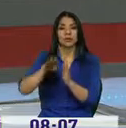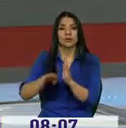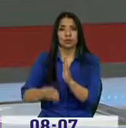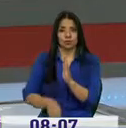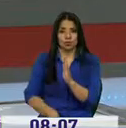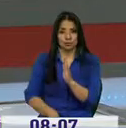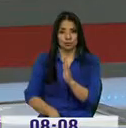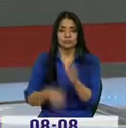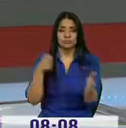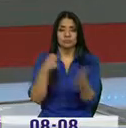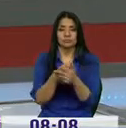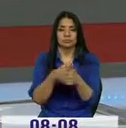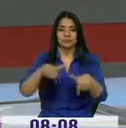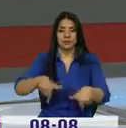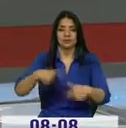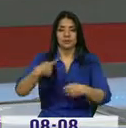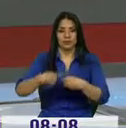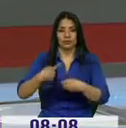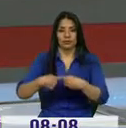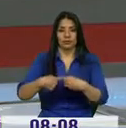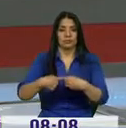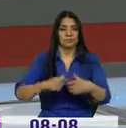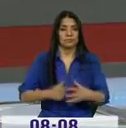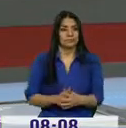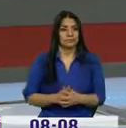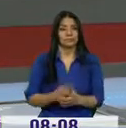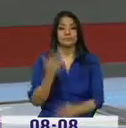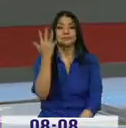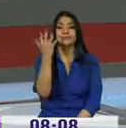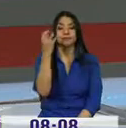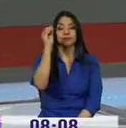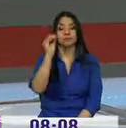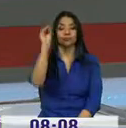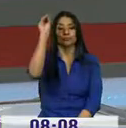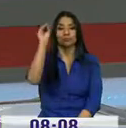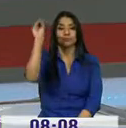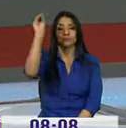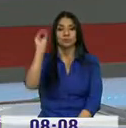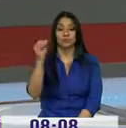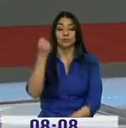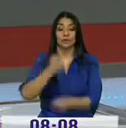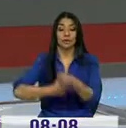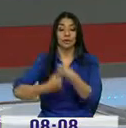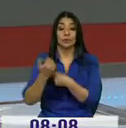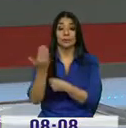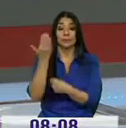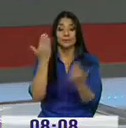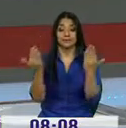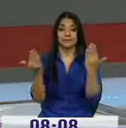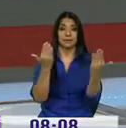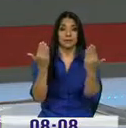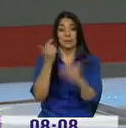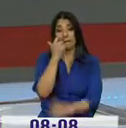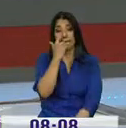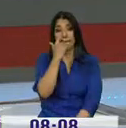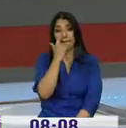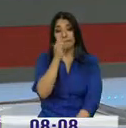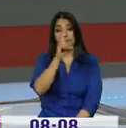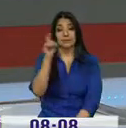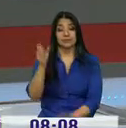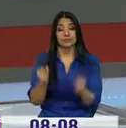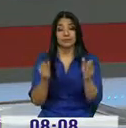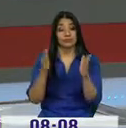de siniestros en nuestra ciudad con una relación del 15% del año anterior. Recalco, 100 conductores.